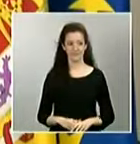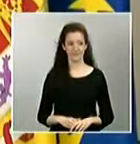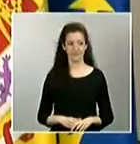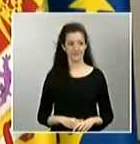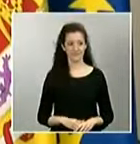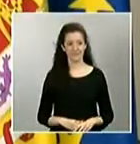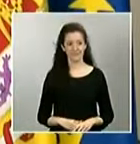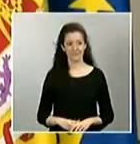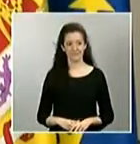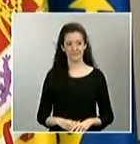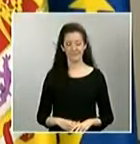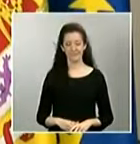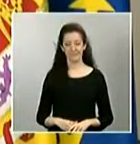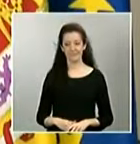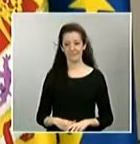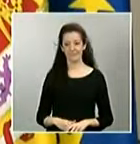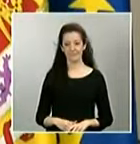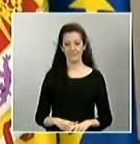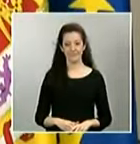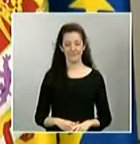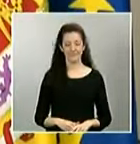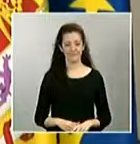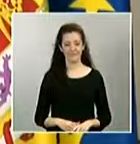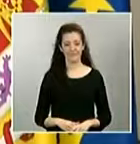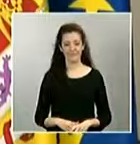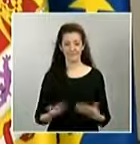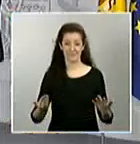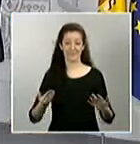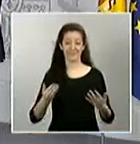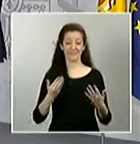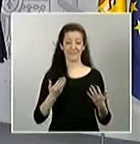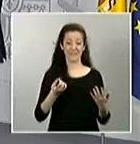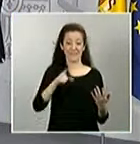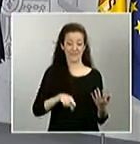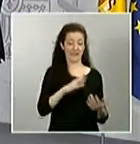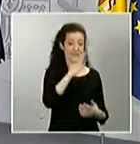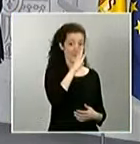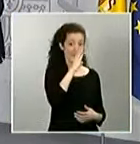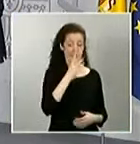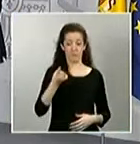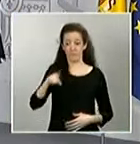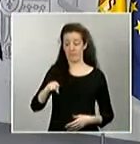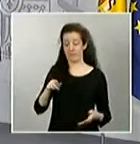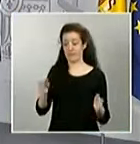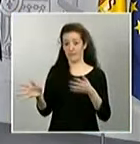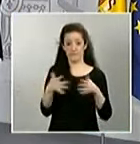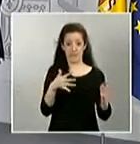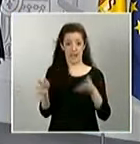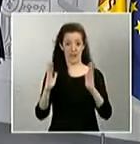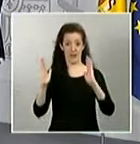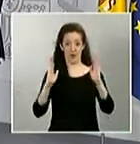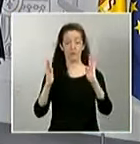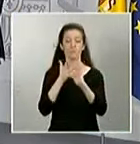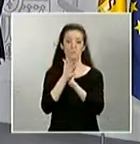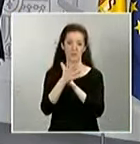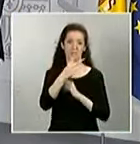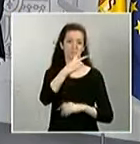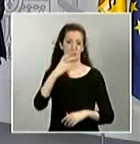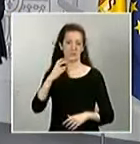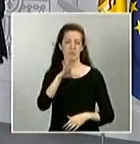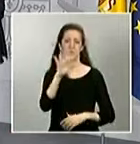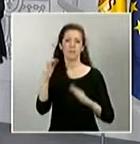ajustando del patrón estacional de febrero y marzo esto sería una caída esos 250.000 se ponía una caída del